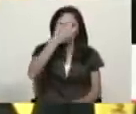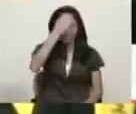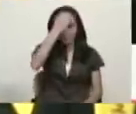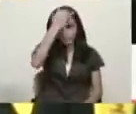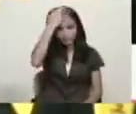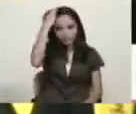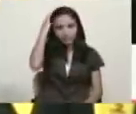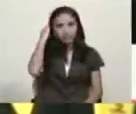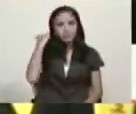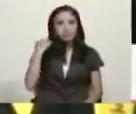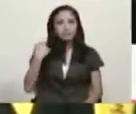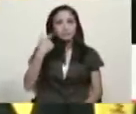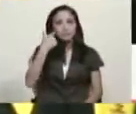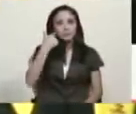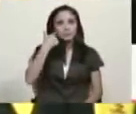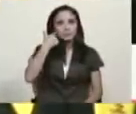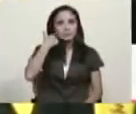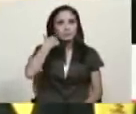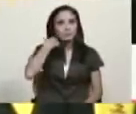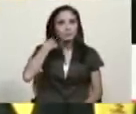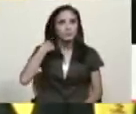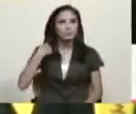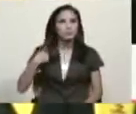asumir un compromiso hoy.